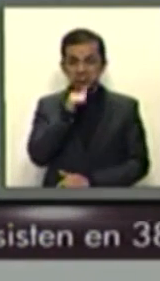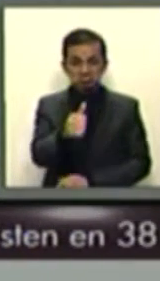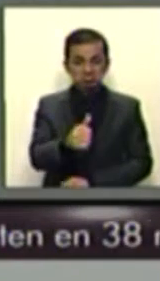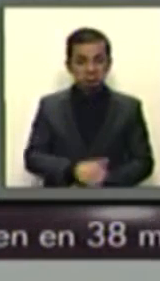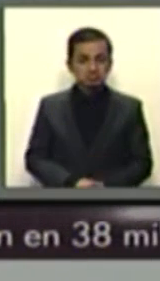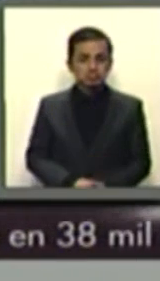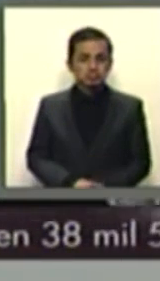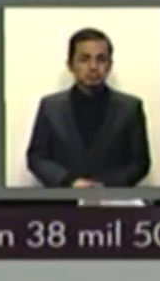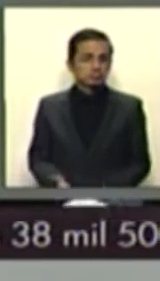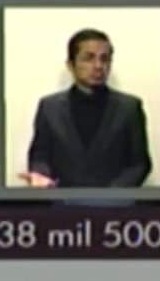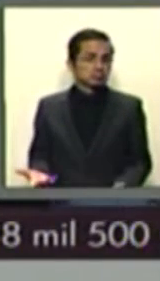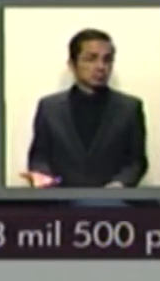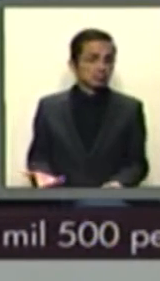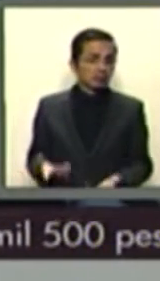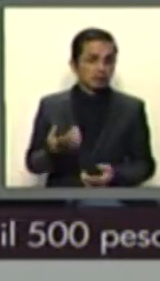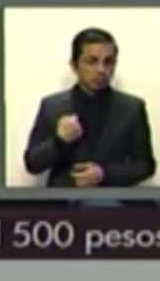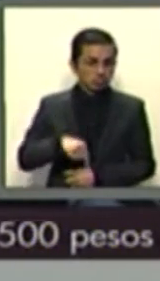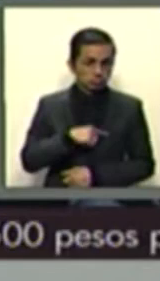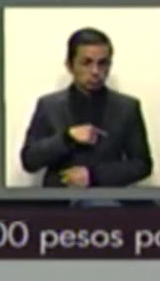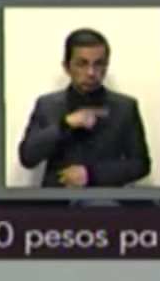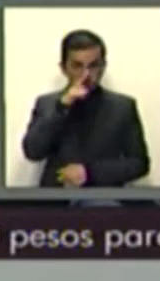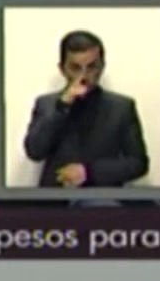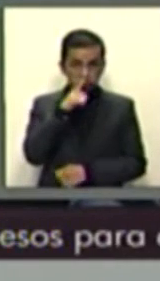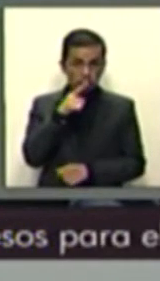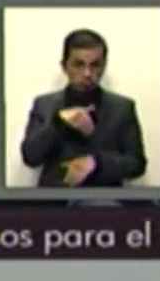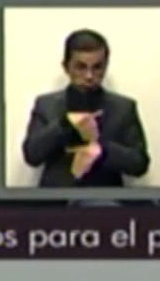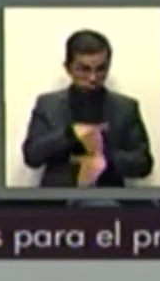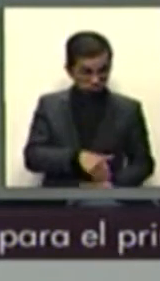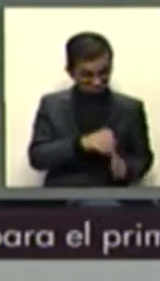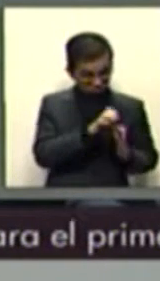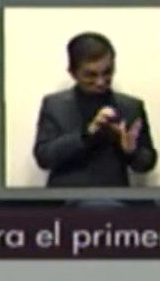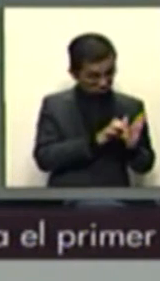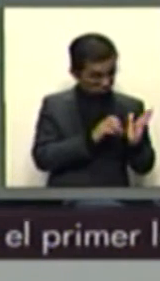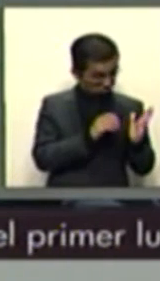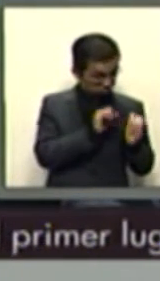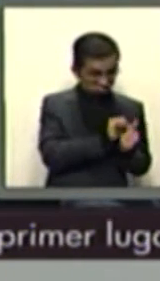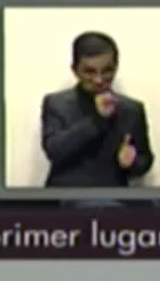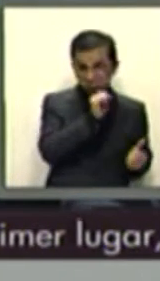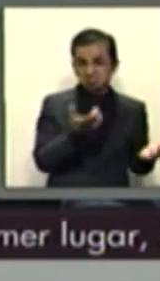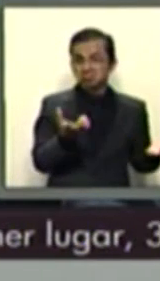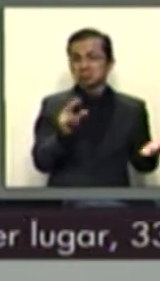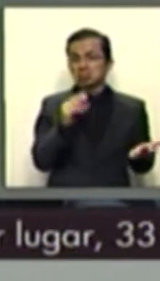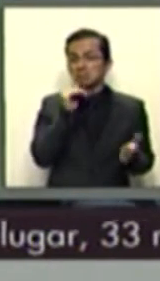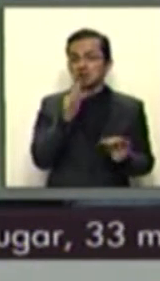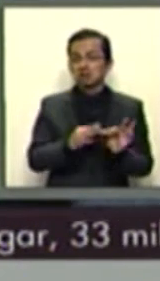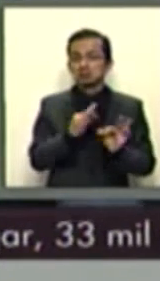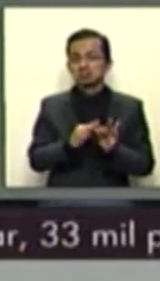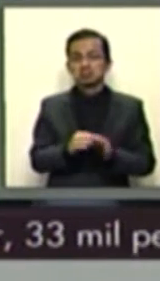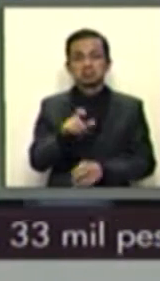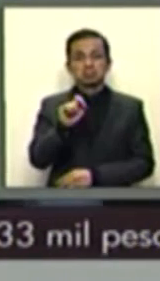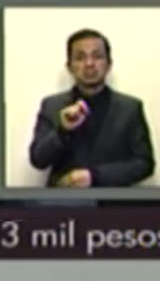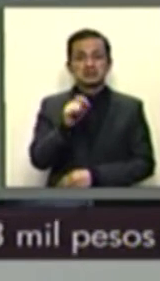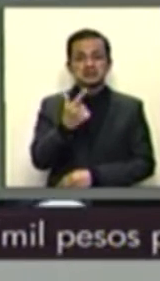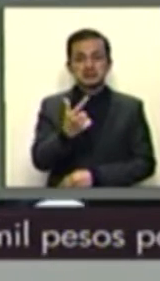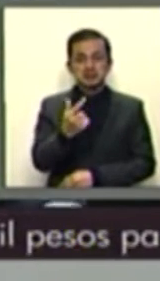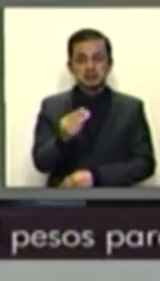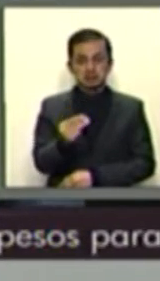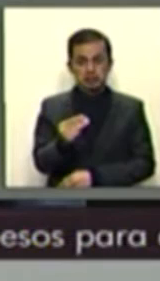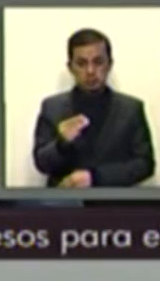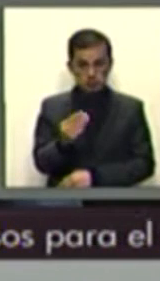No vamos a cumplir con las disposiciones constitucionales el 27 de mayo no habrá un sistema